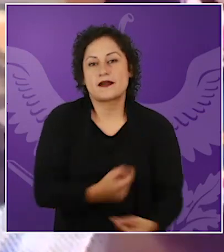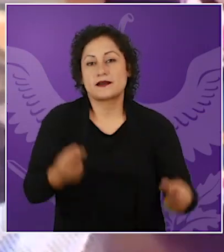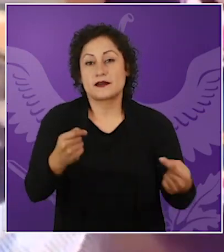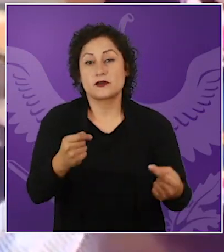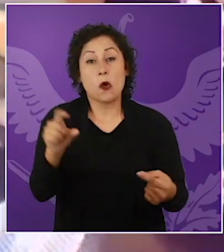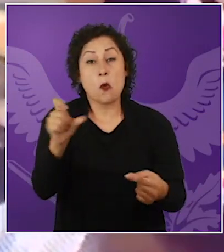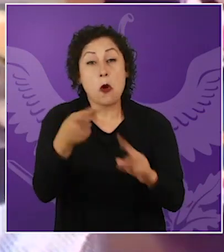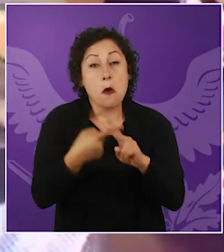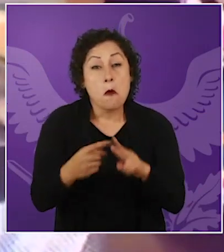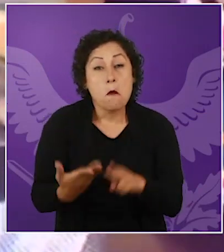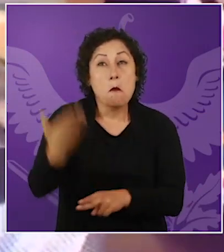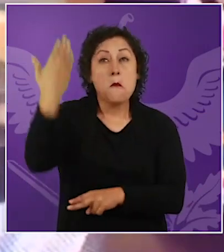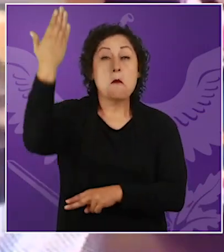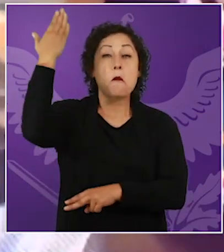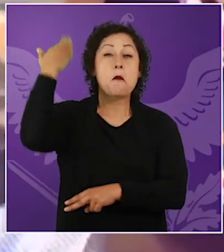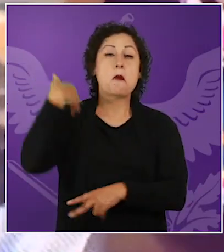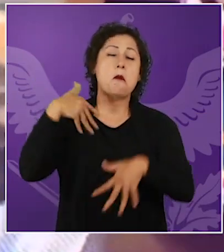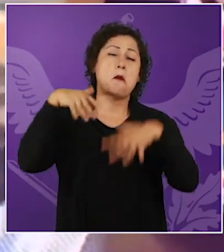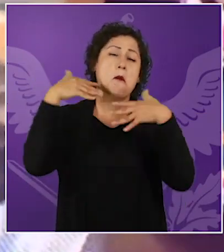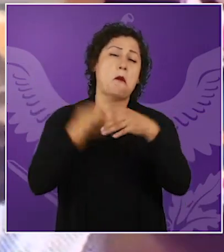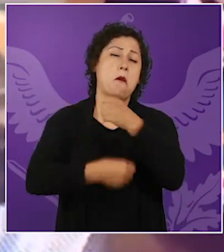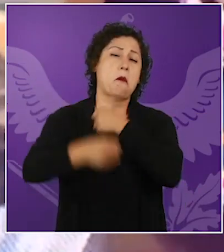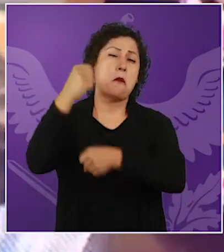origen muy viejo. Desde el año